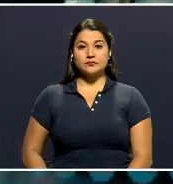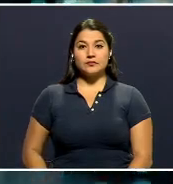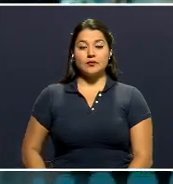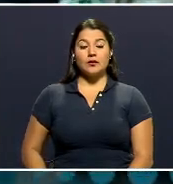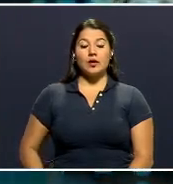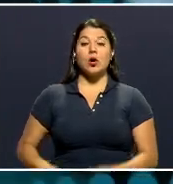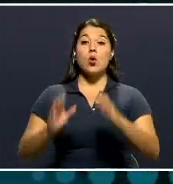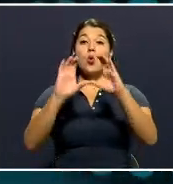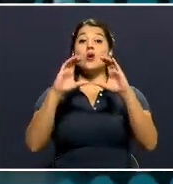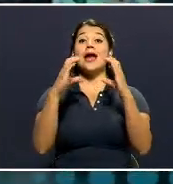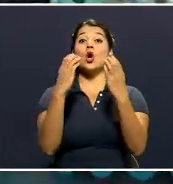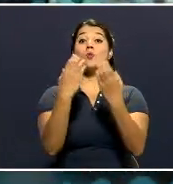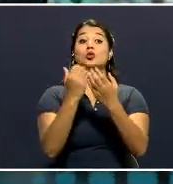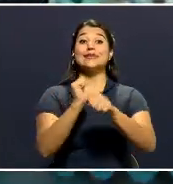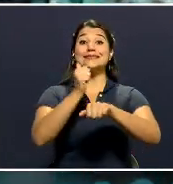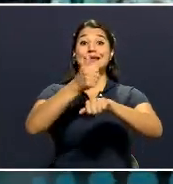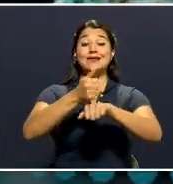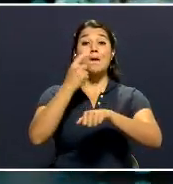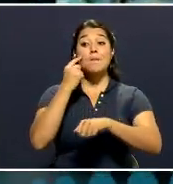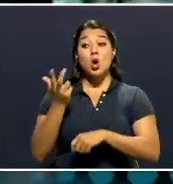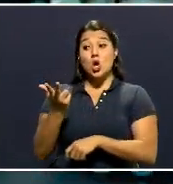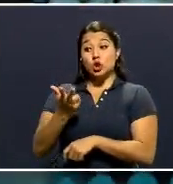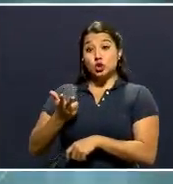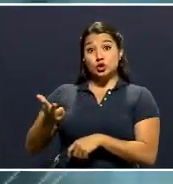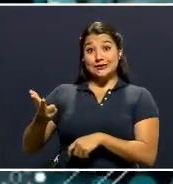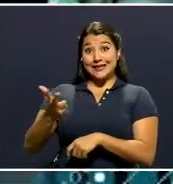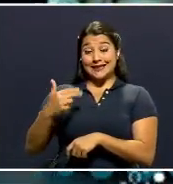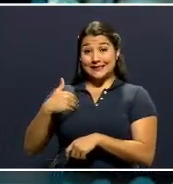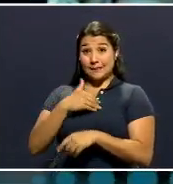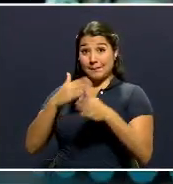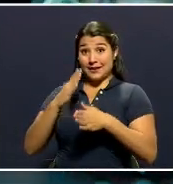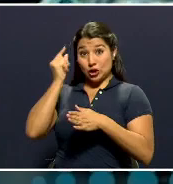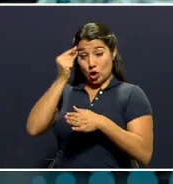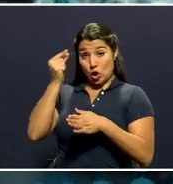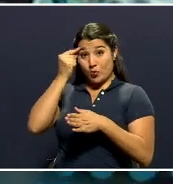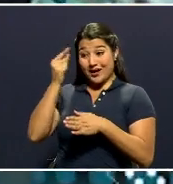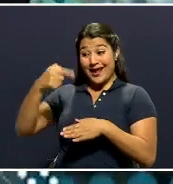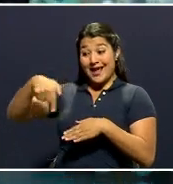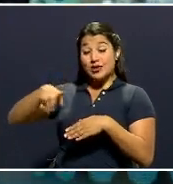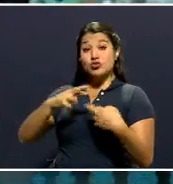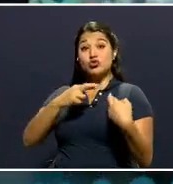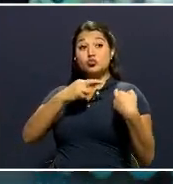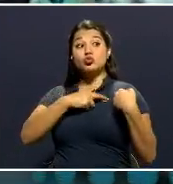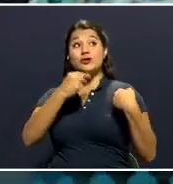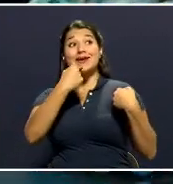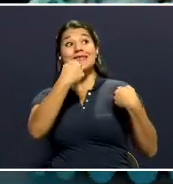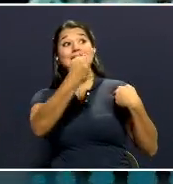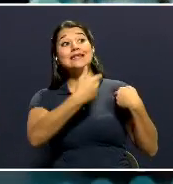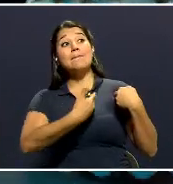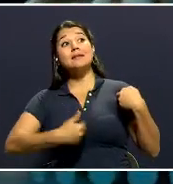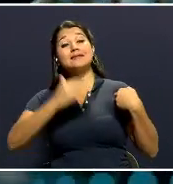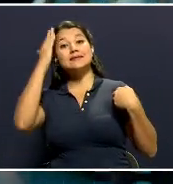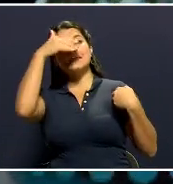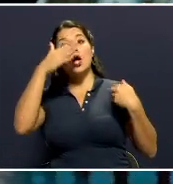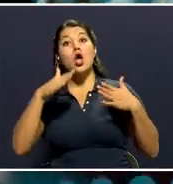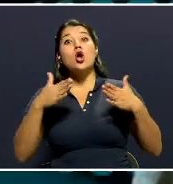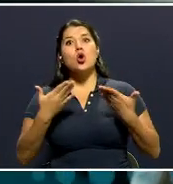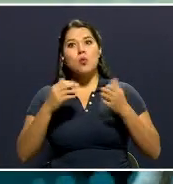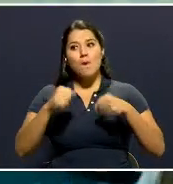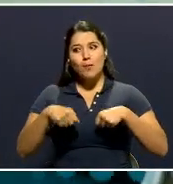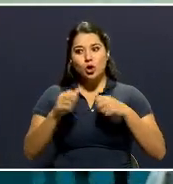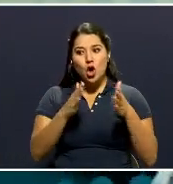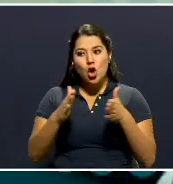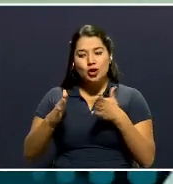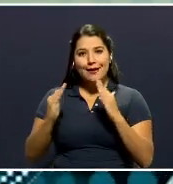Una comisión conformada por 3 actuales jerarcas de gobierno será la que le indique al presidente de la República, Carlos Alvarado, cómo acomodar la